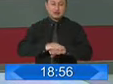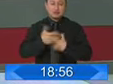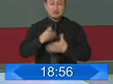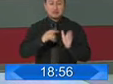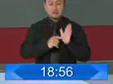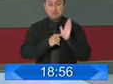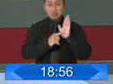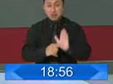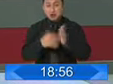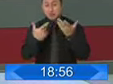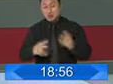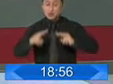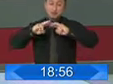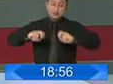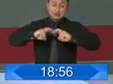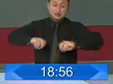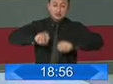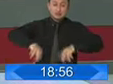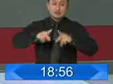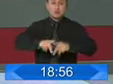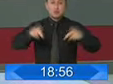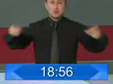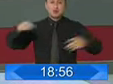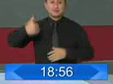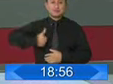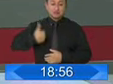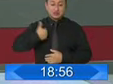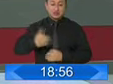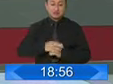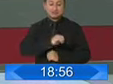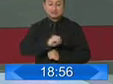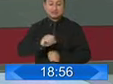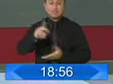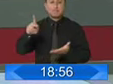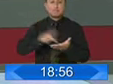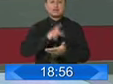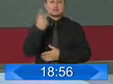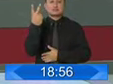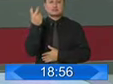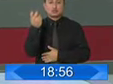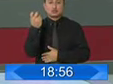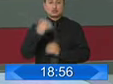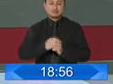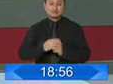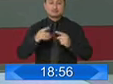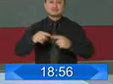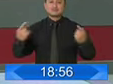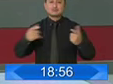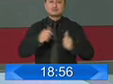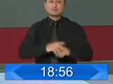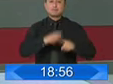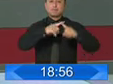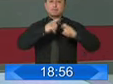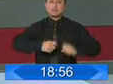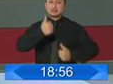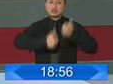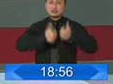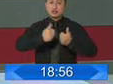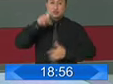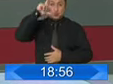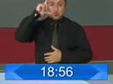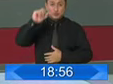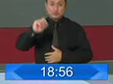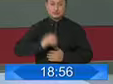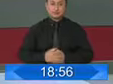publicar la supuesta investigación realizada por el diario argentino kirchnerista, página 12, en contra del ex candidato presidencial Guillermo